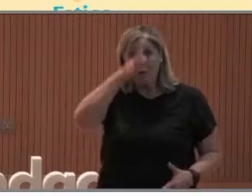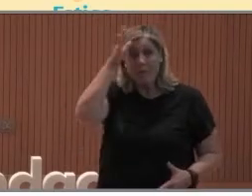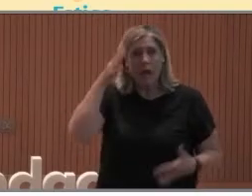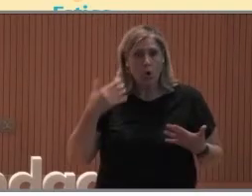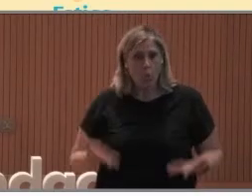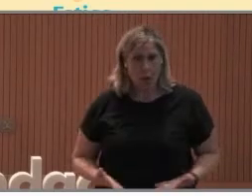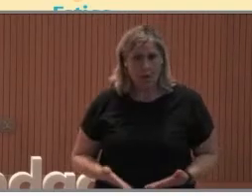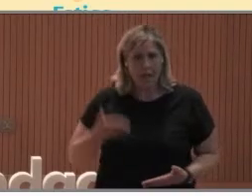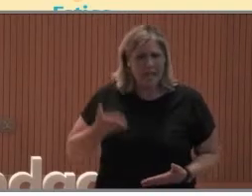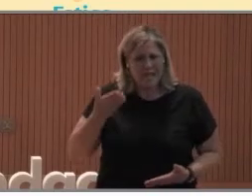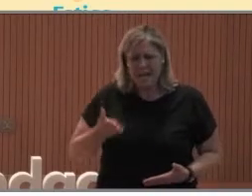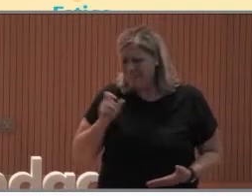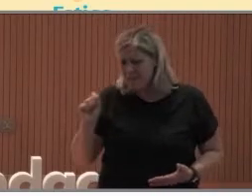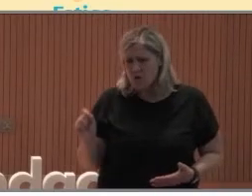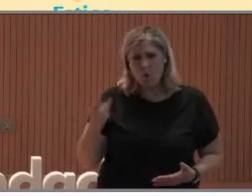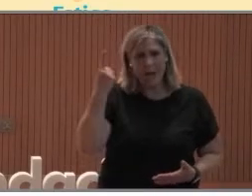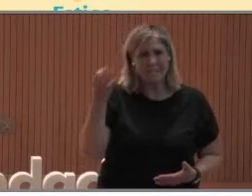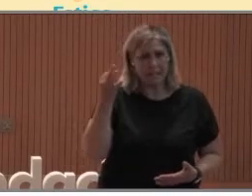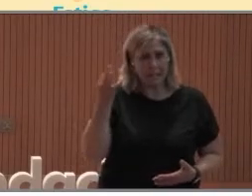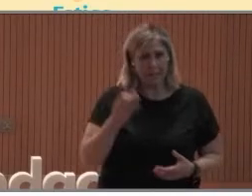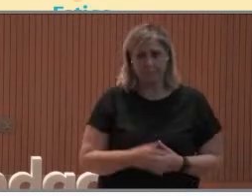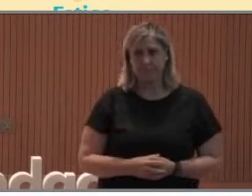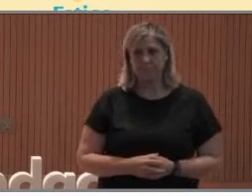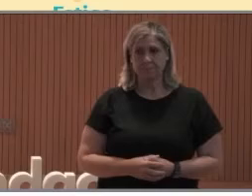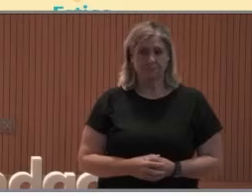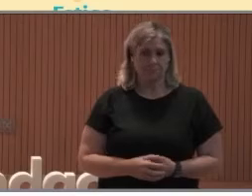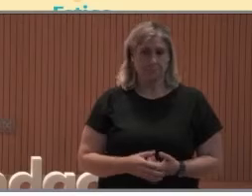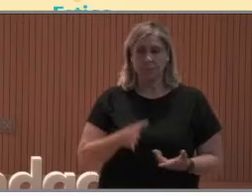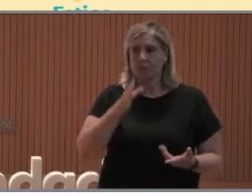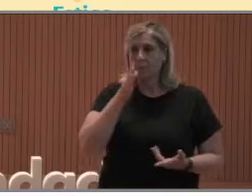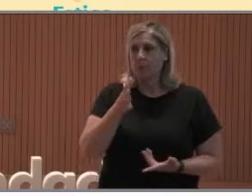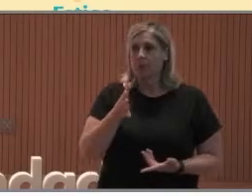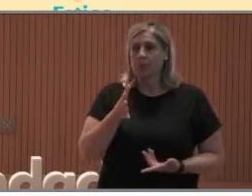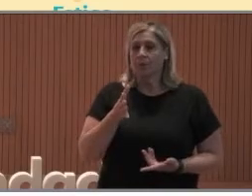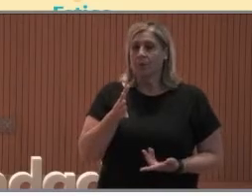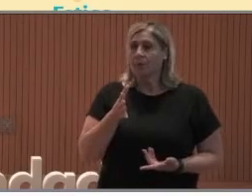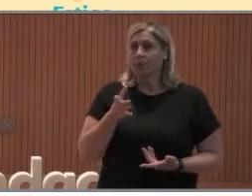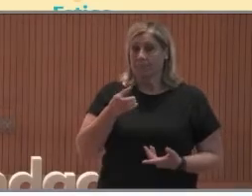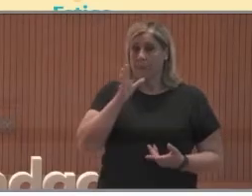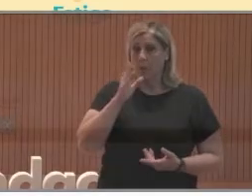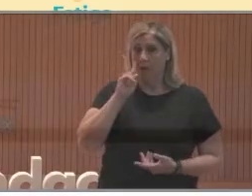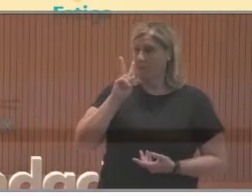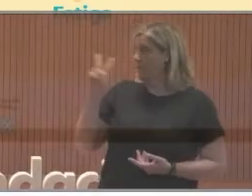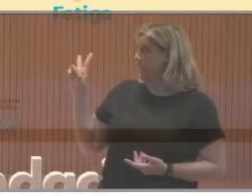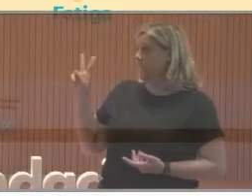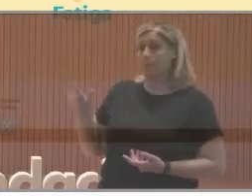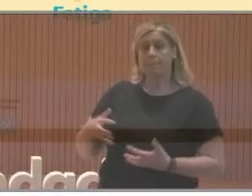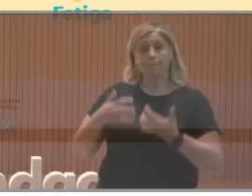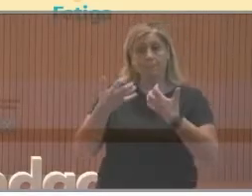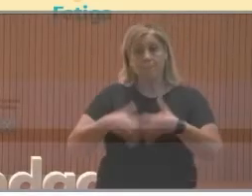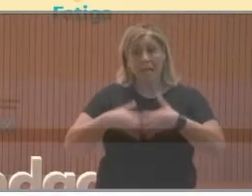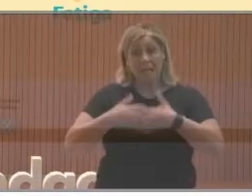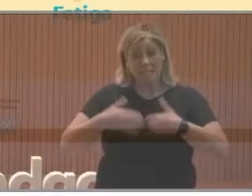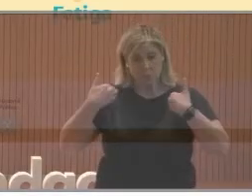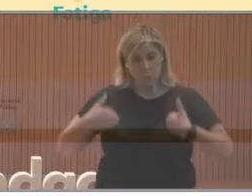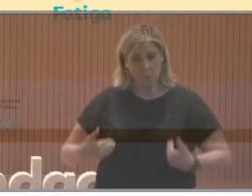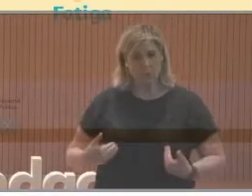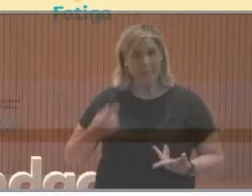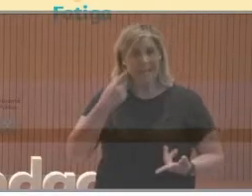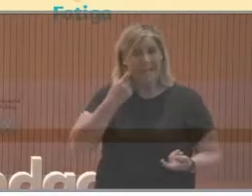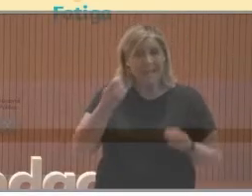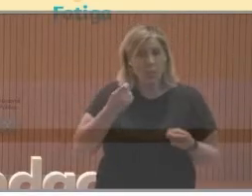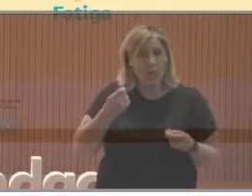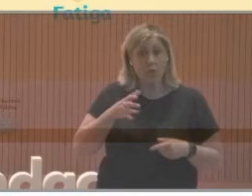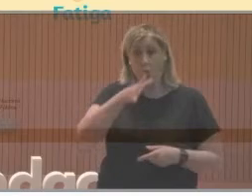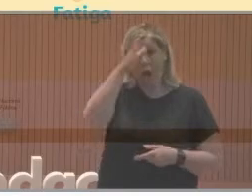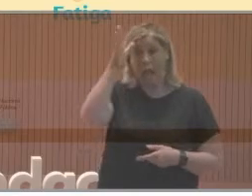que podemos ver en una patología directa por calor? Pues vamos a ver que nuestros mecanismos de regulación del